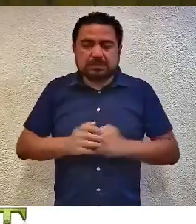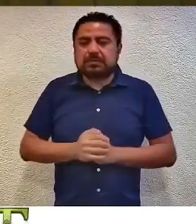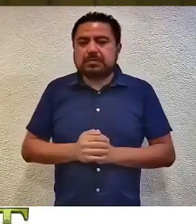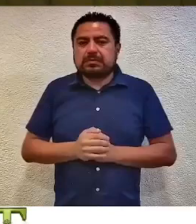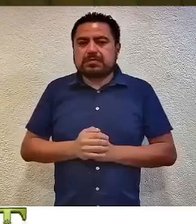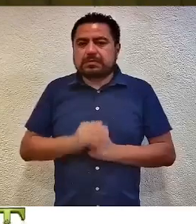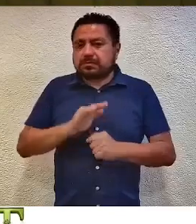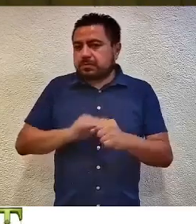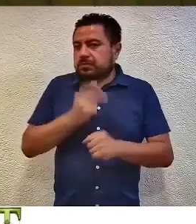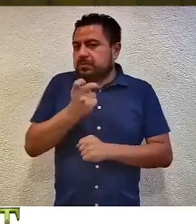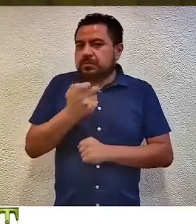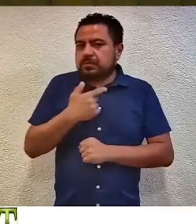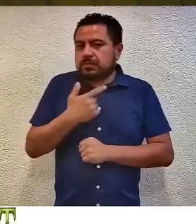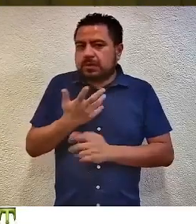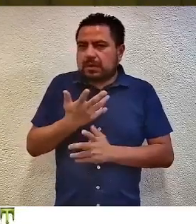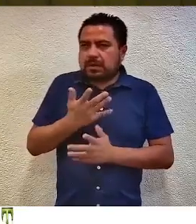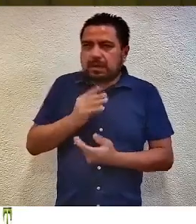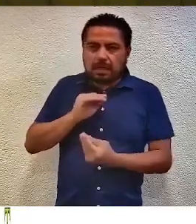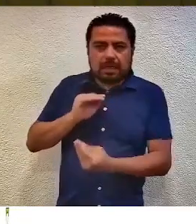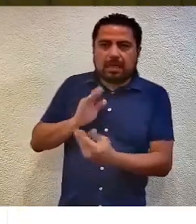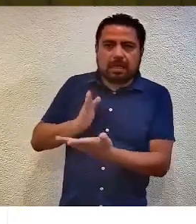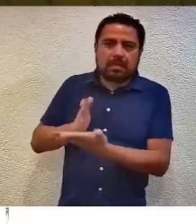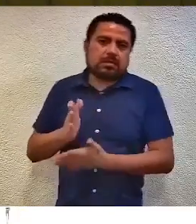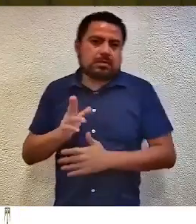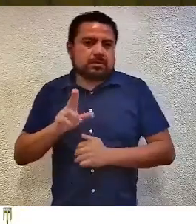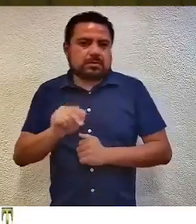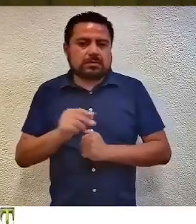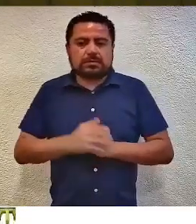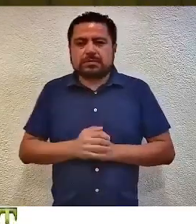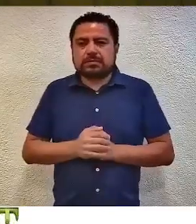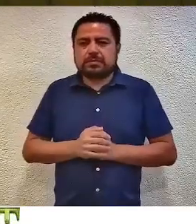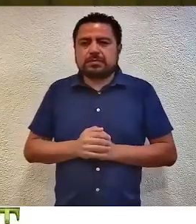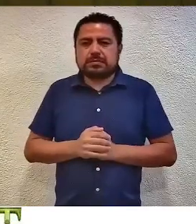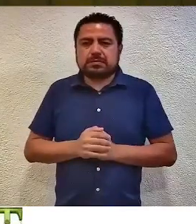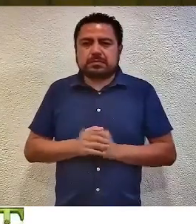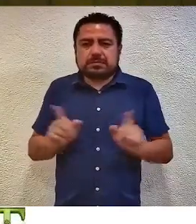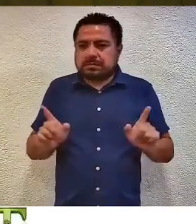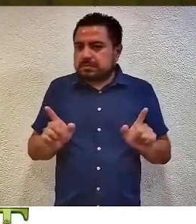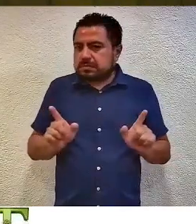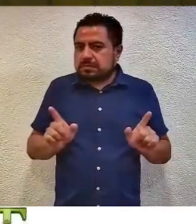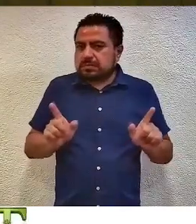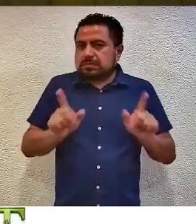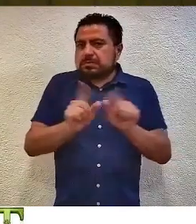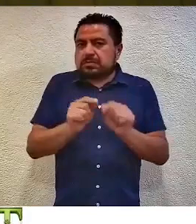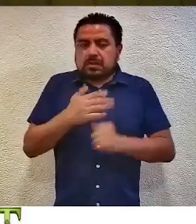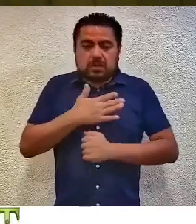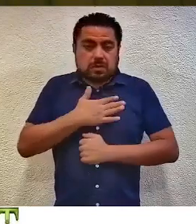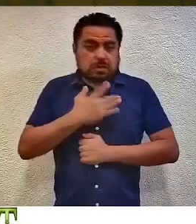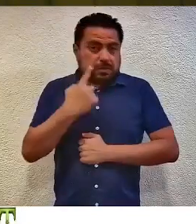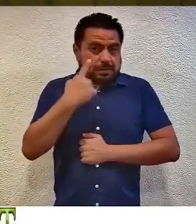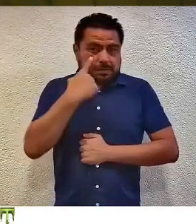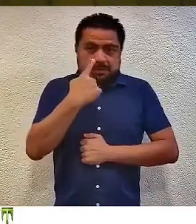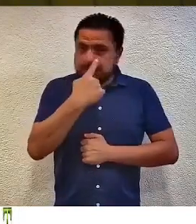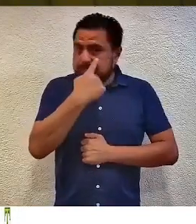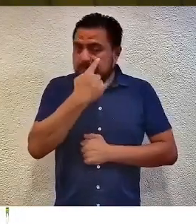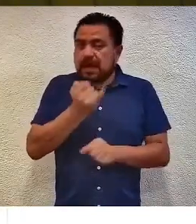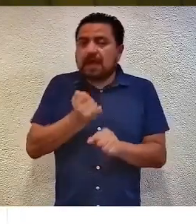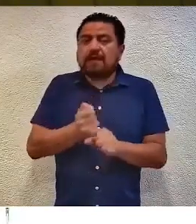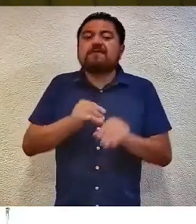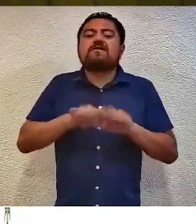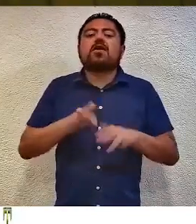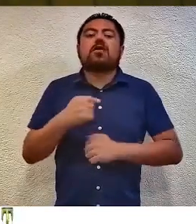Y por lo tanto, pues no metería las manos al fuego por él. Hasta donde yo puedo ver, y la información que yo